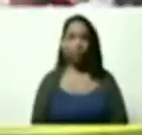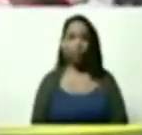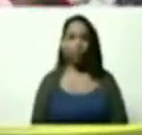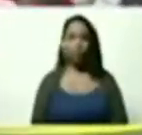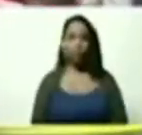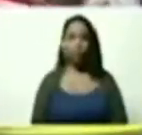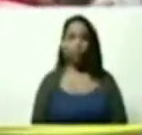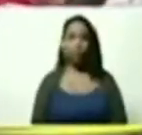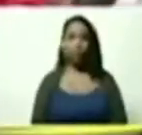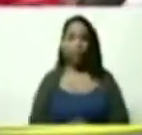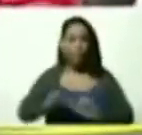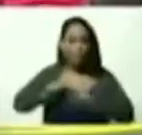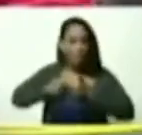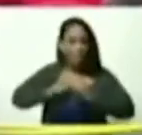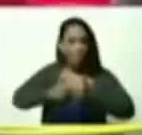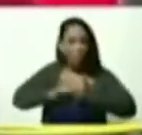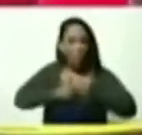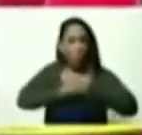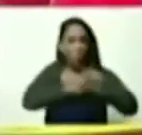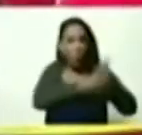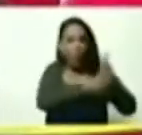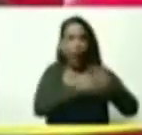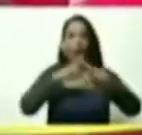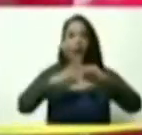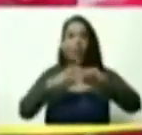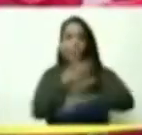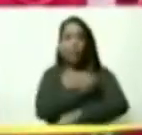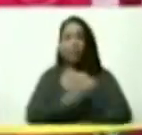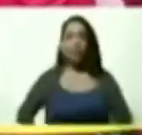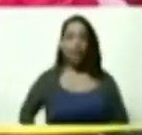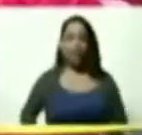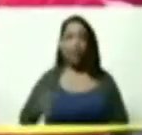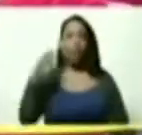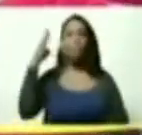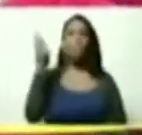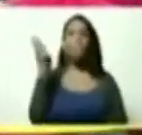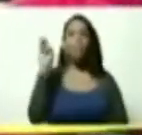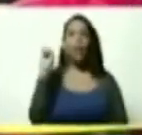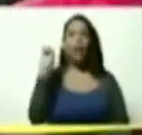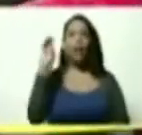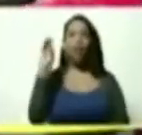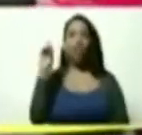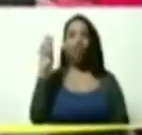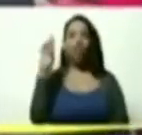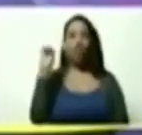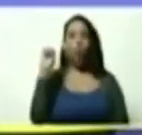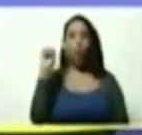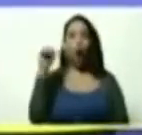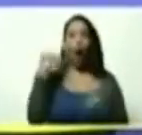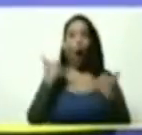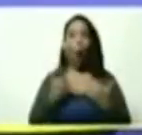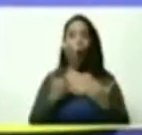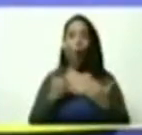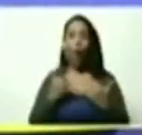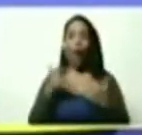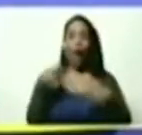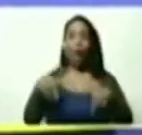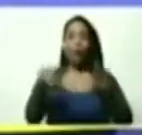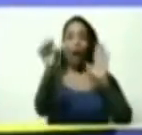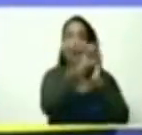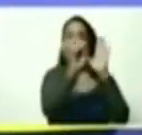que ha acosado al presidente, expresidente Pedro Castillo. Y ahora viene la etapa de la